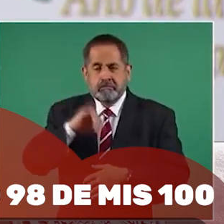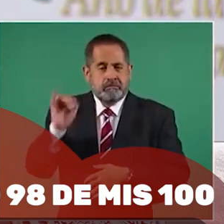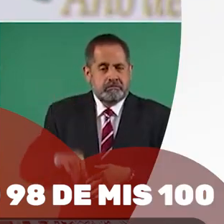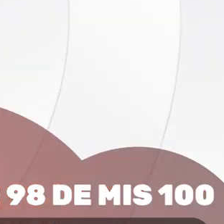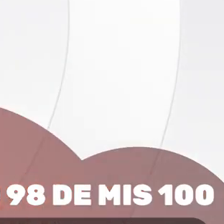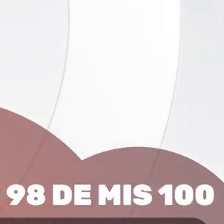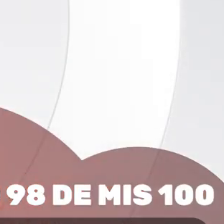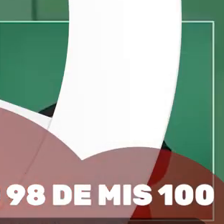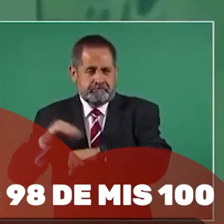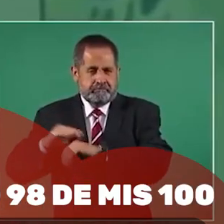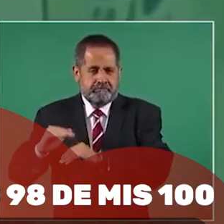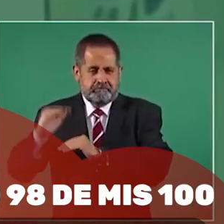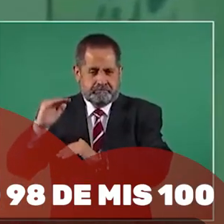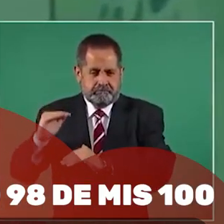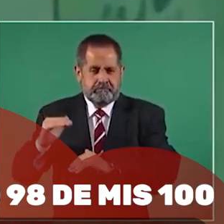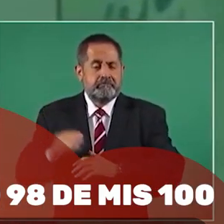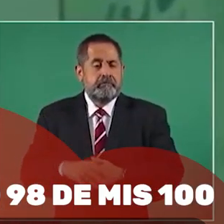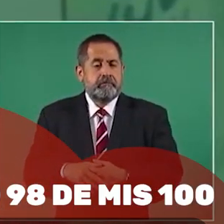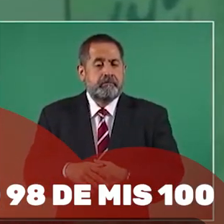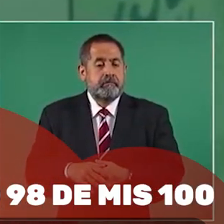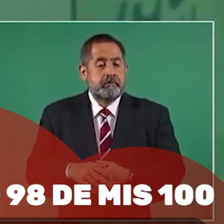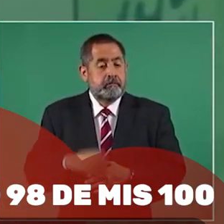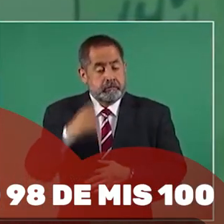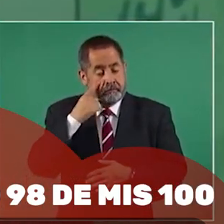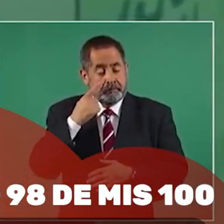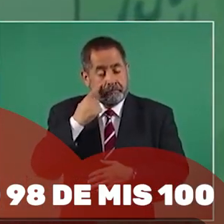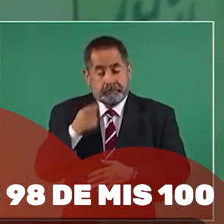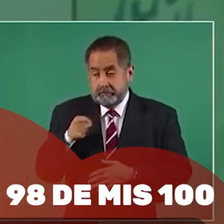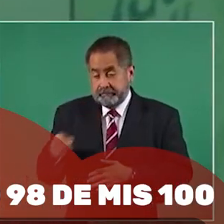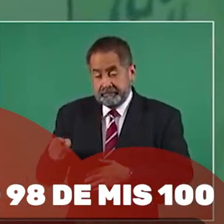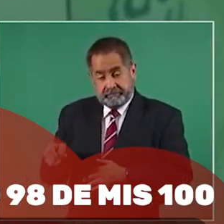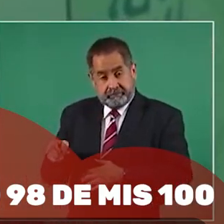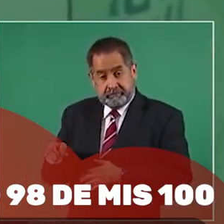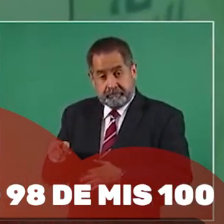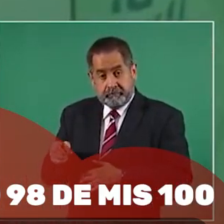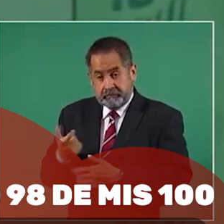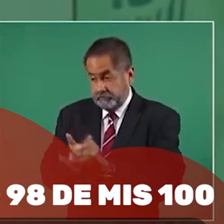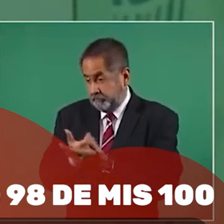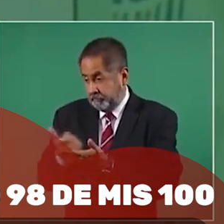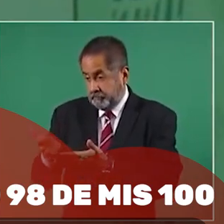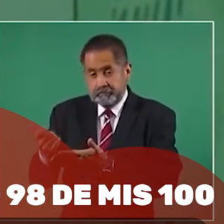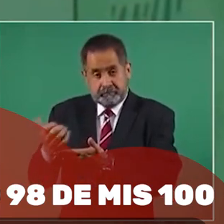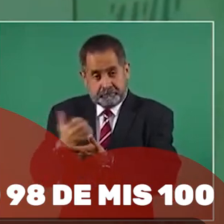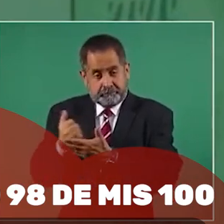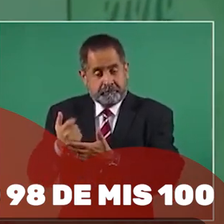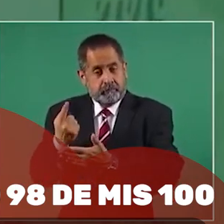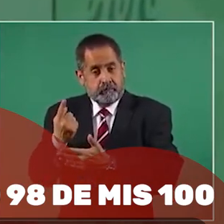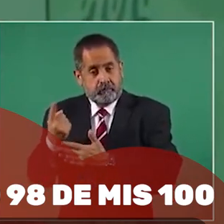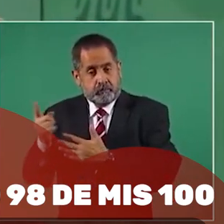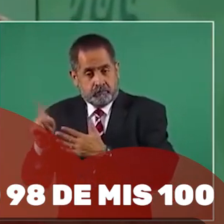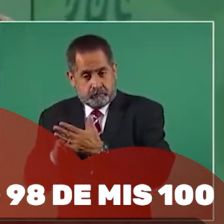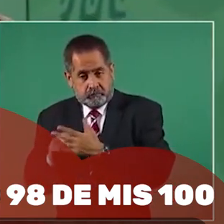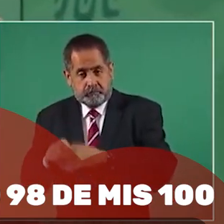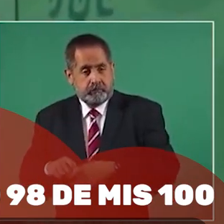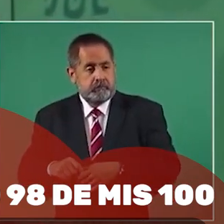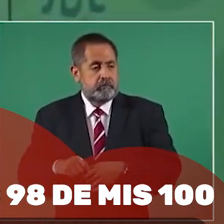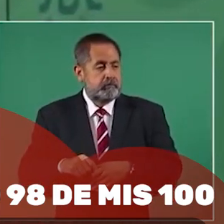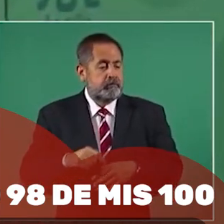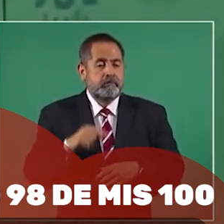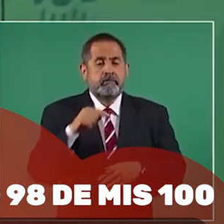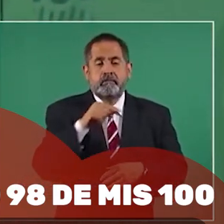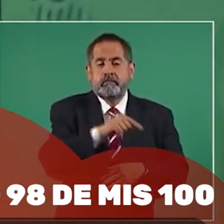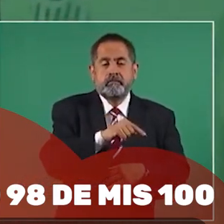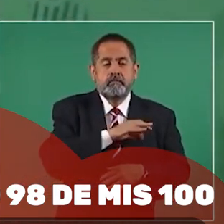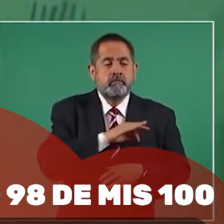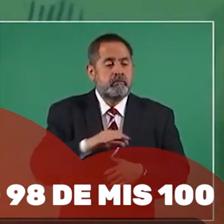Mexicana en Zacatecas. Es un compromiso pendiente, no se ha podido cumplir. Yo en el Zócalo, cuando tomé posesión, hice 100 compromisos con el pueblo. He cumplido 98.